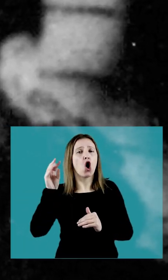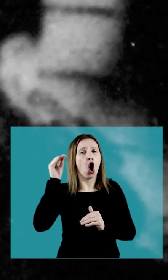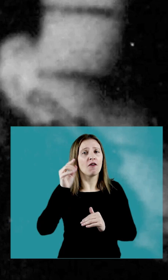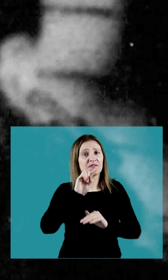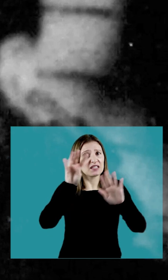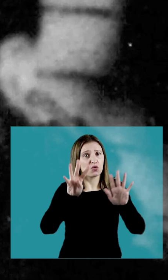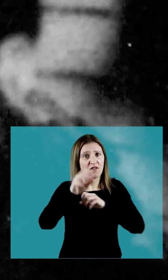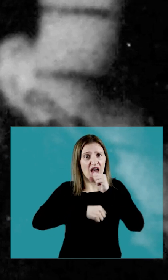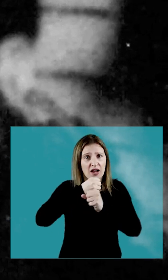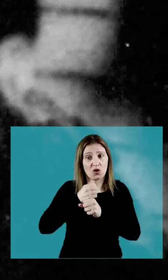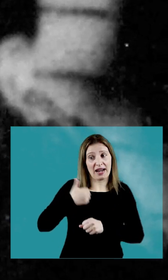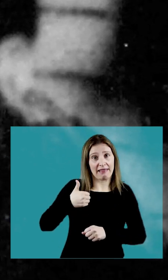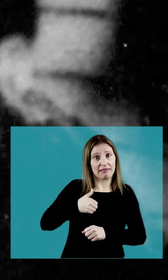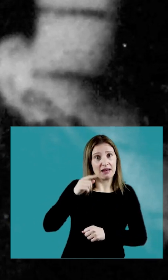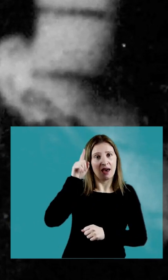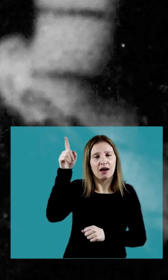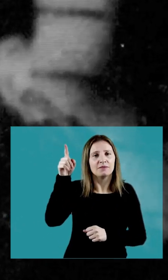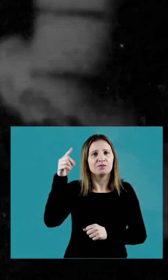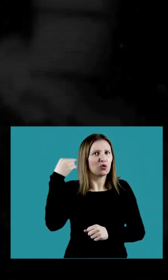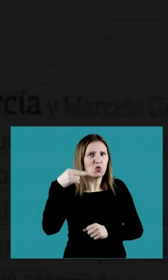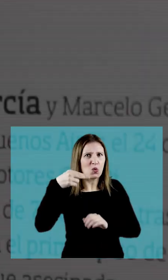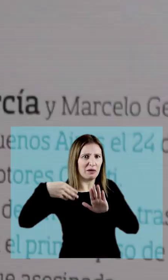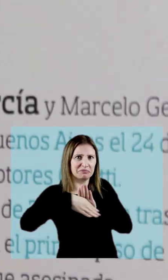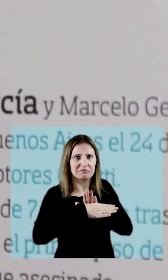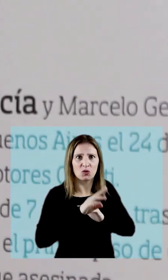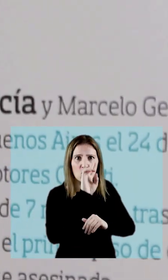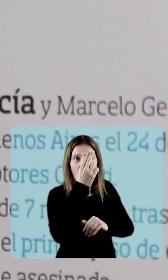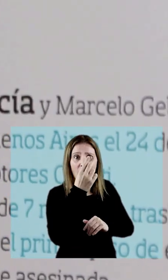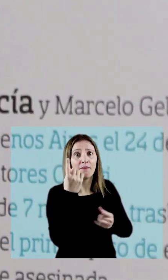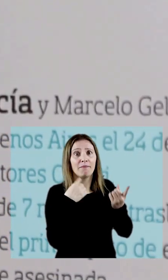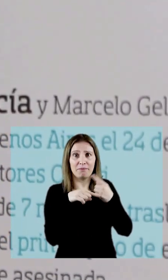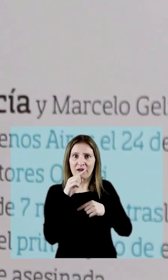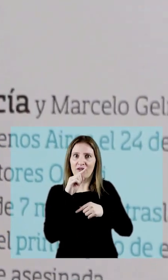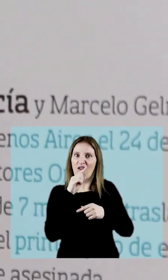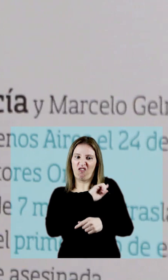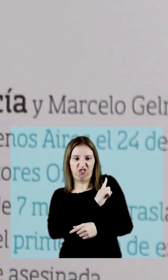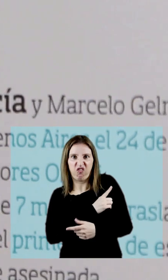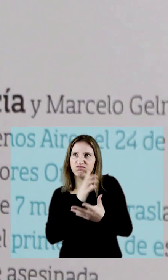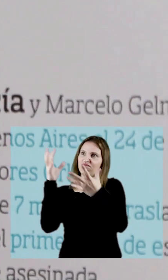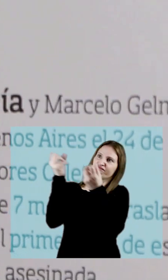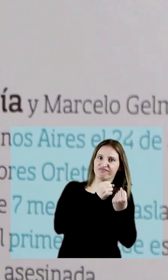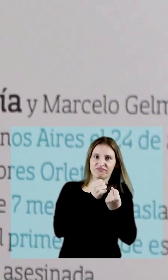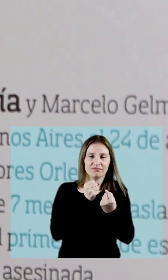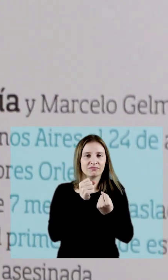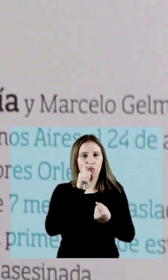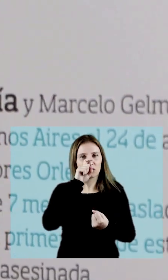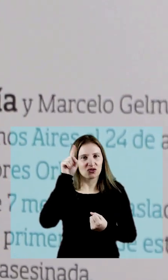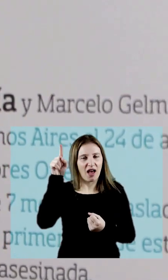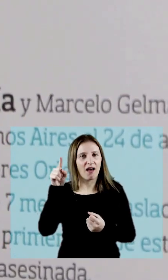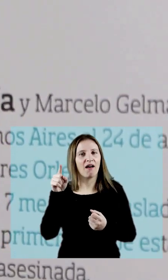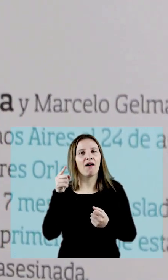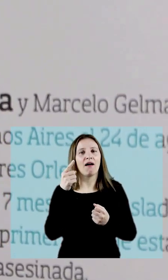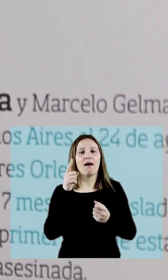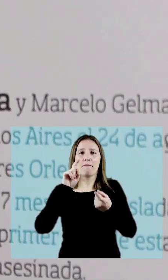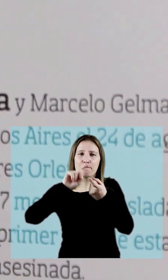argentina, seguramente no habría venido nunca a Uruguay, pero fue traída, secuestrada en Buenos Aires, llevada con